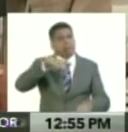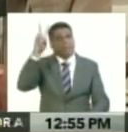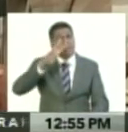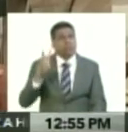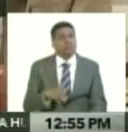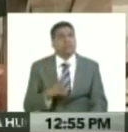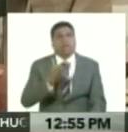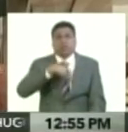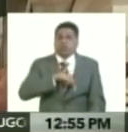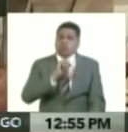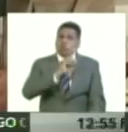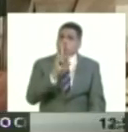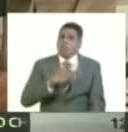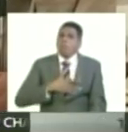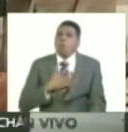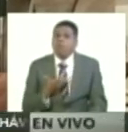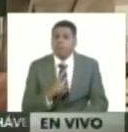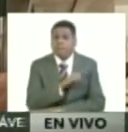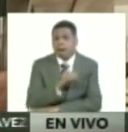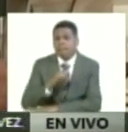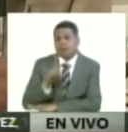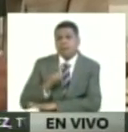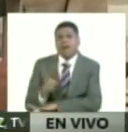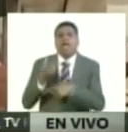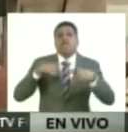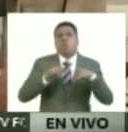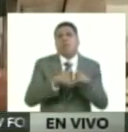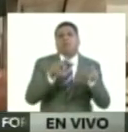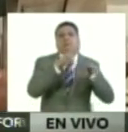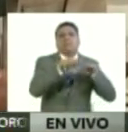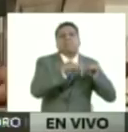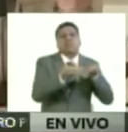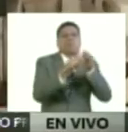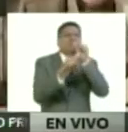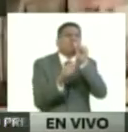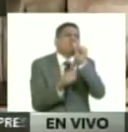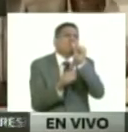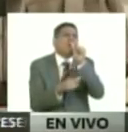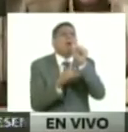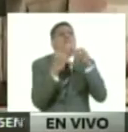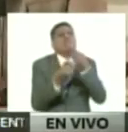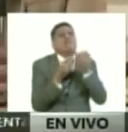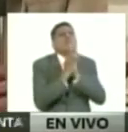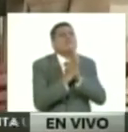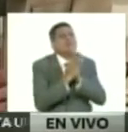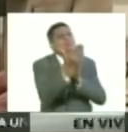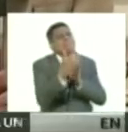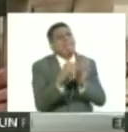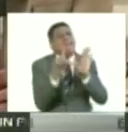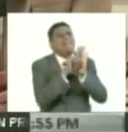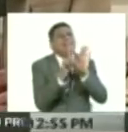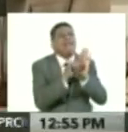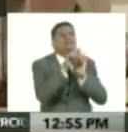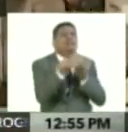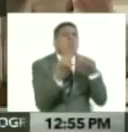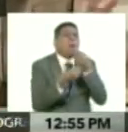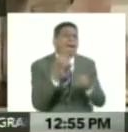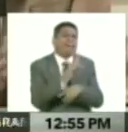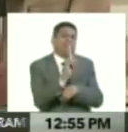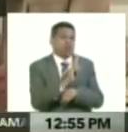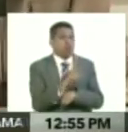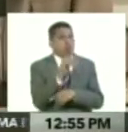Nosotros no podemos obligar a nadie a que cumpla con las leyes. Son los tribunales, son las leyes mismas